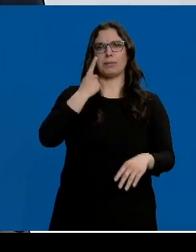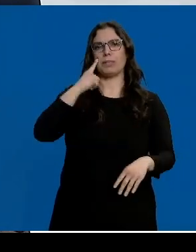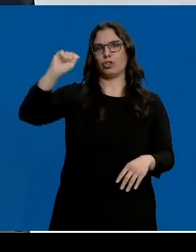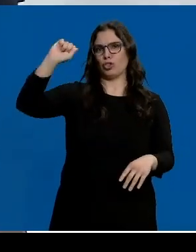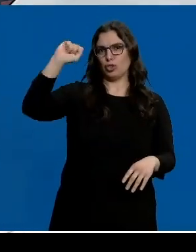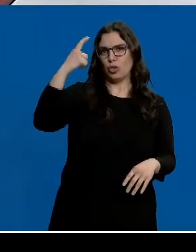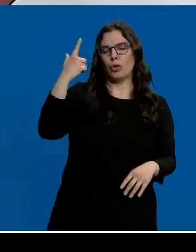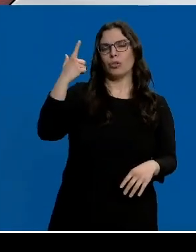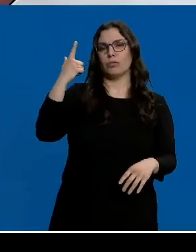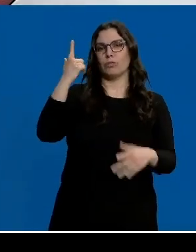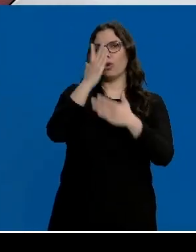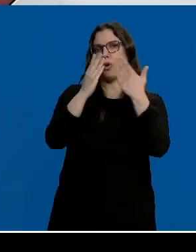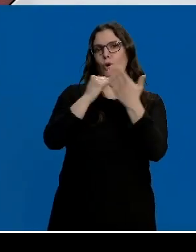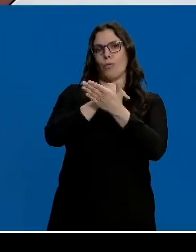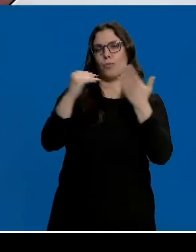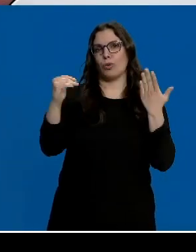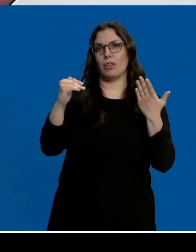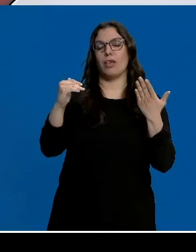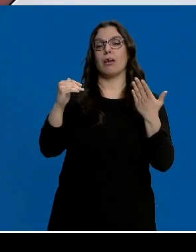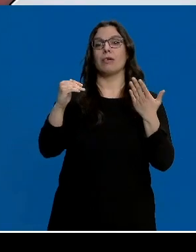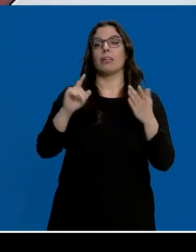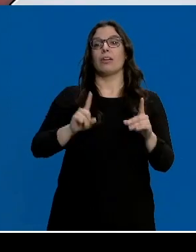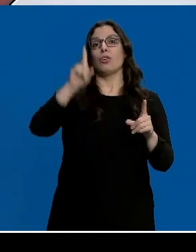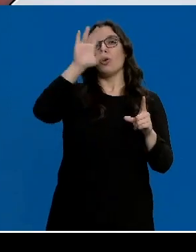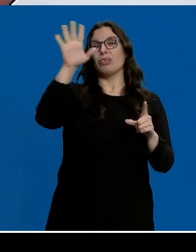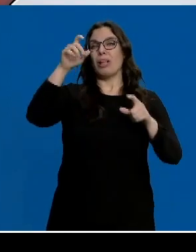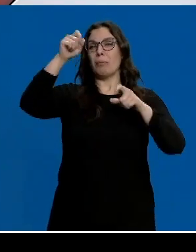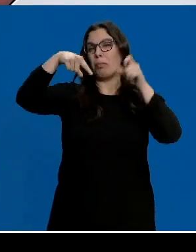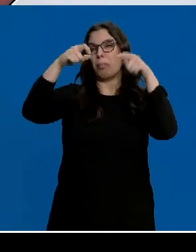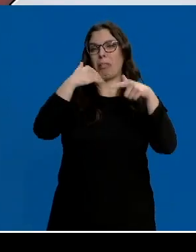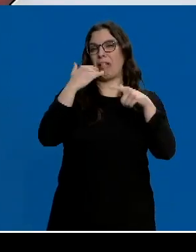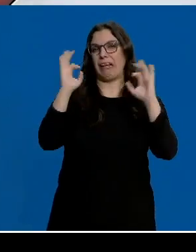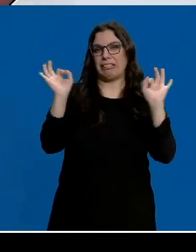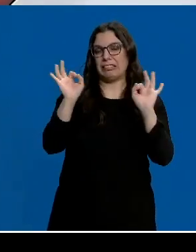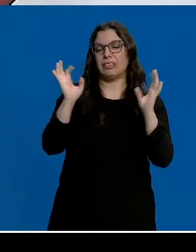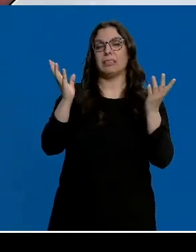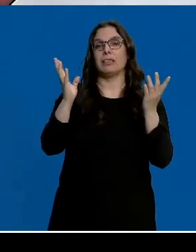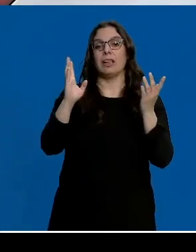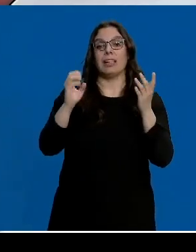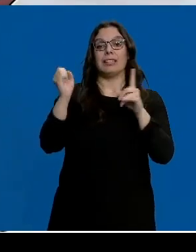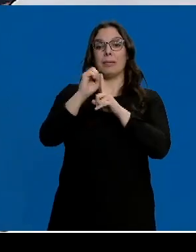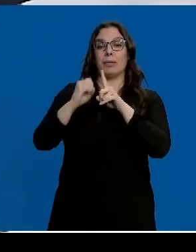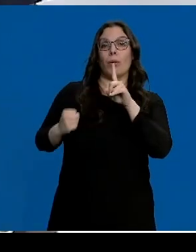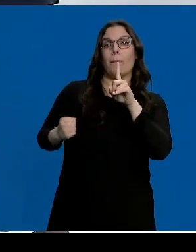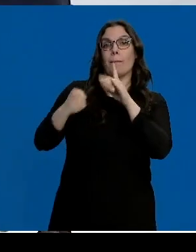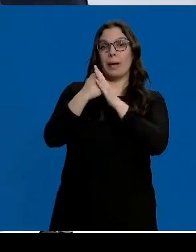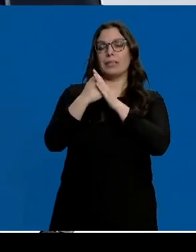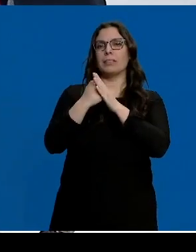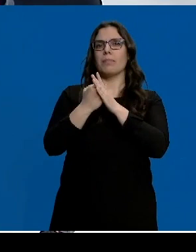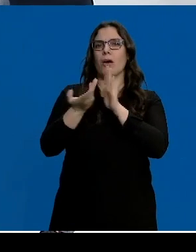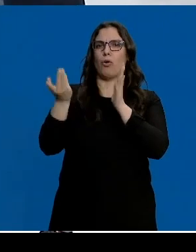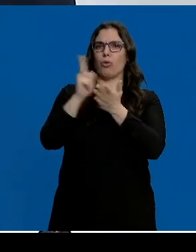soleado en toda la comunidad. Solamente tendremos más nubes en el extremo norte con alguna gota, muy poca cosa, y esas temperaturas máximas que nuevamente van en